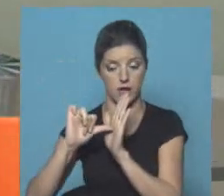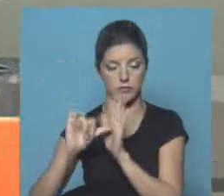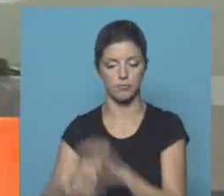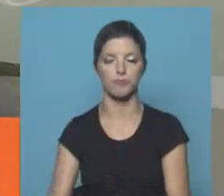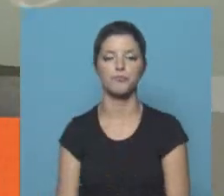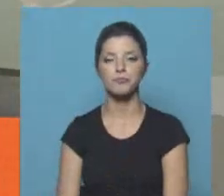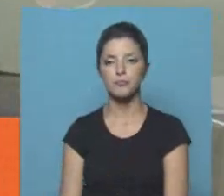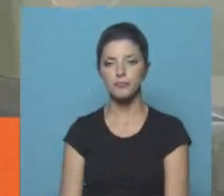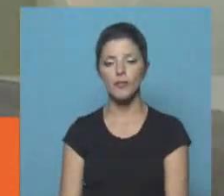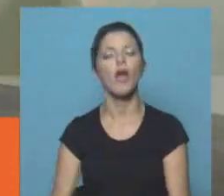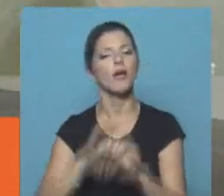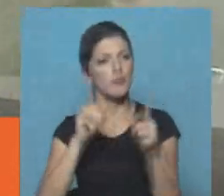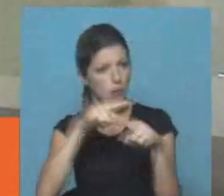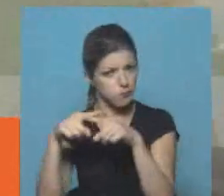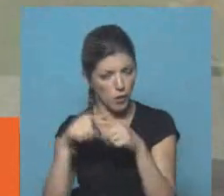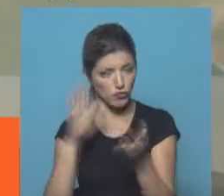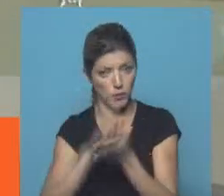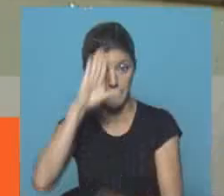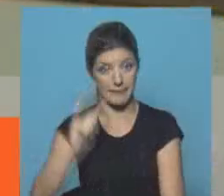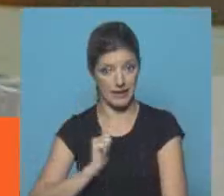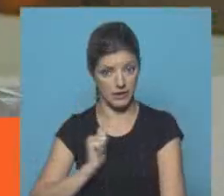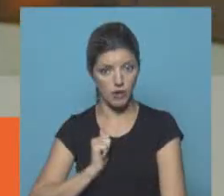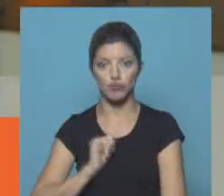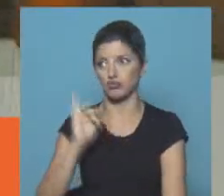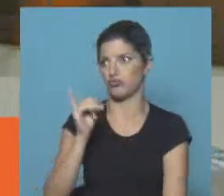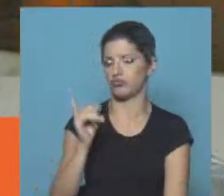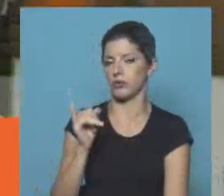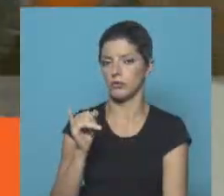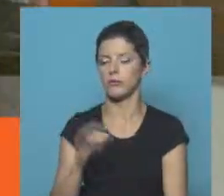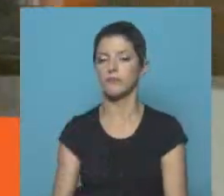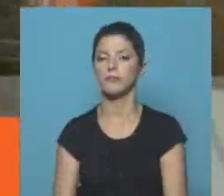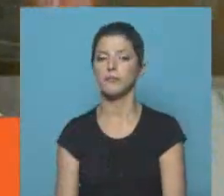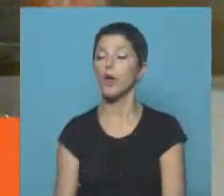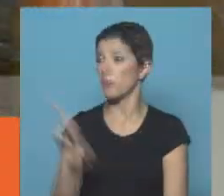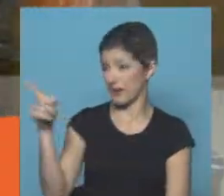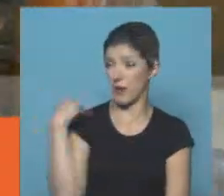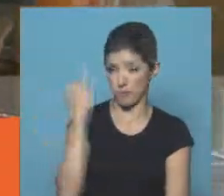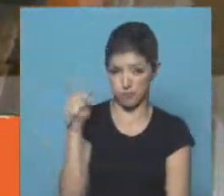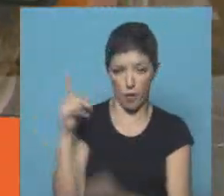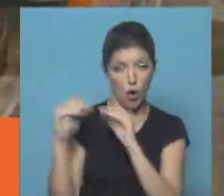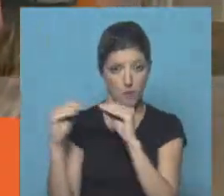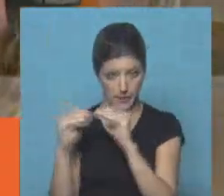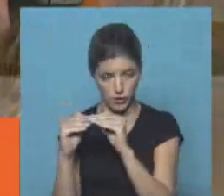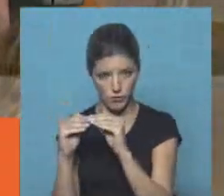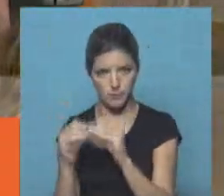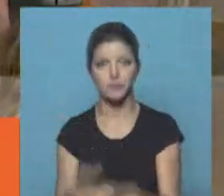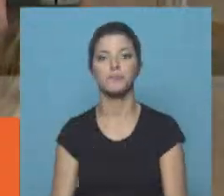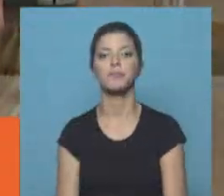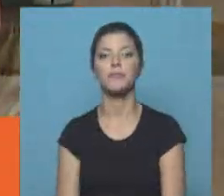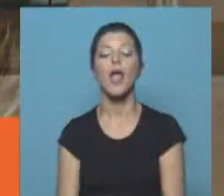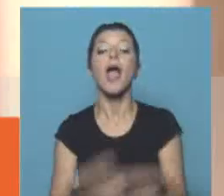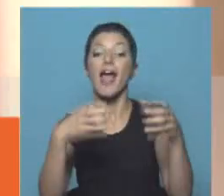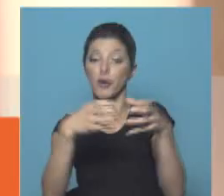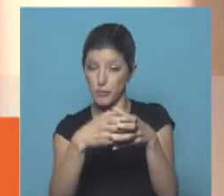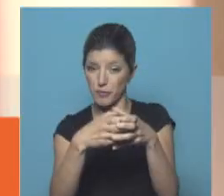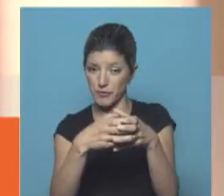términos militares, ¿no?, en Paraguay. Exactamente, porque justamente en línea con lo que decía Jorge, es la Fuerza Tarea Conjunta a la que pertenecían